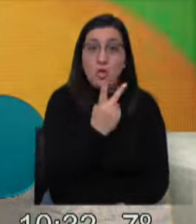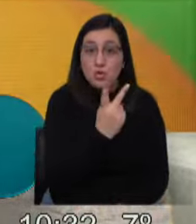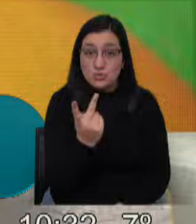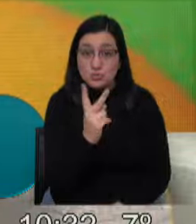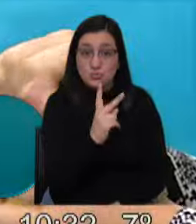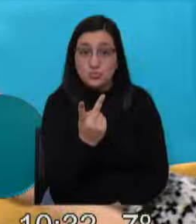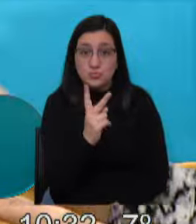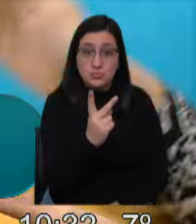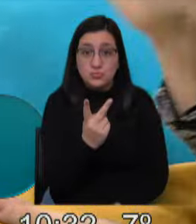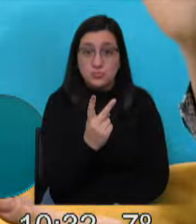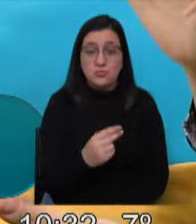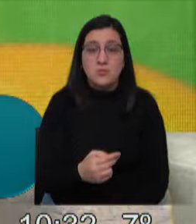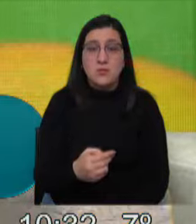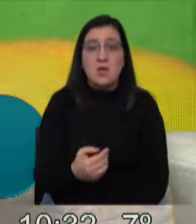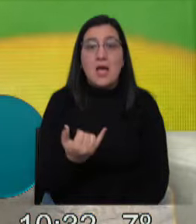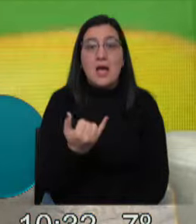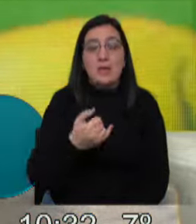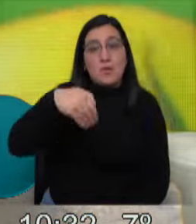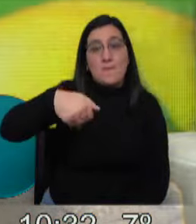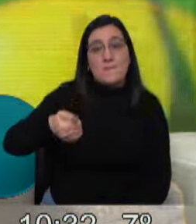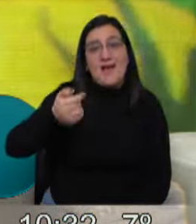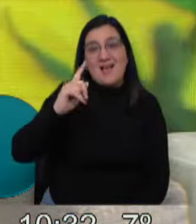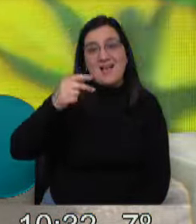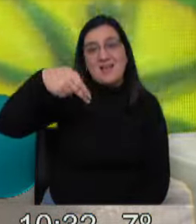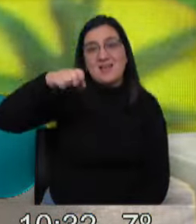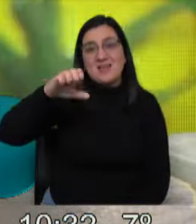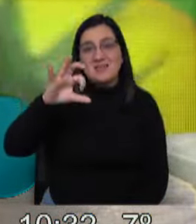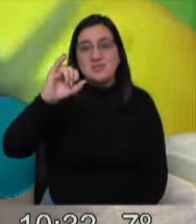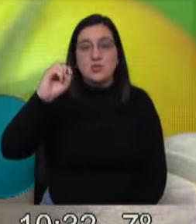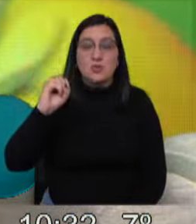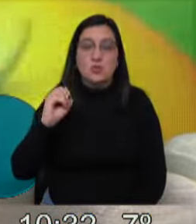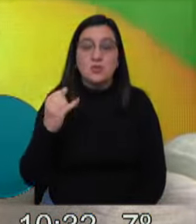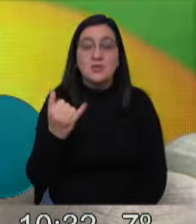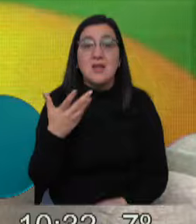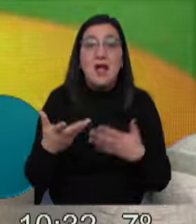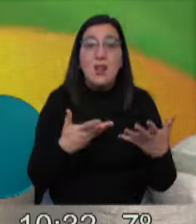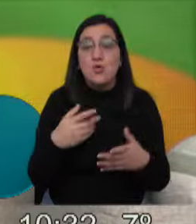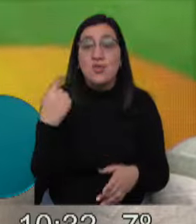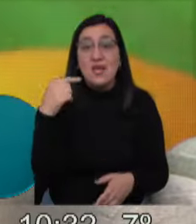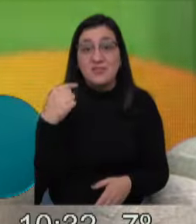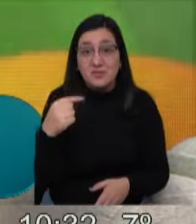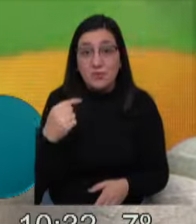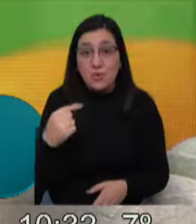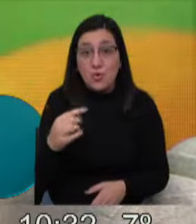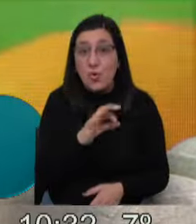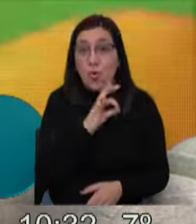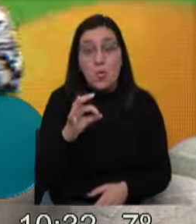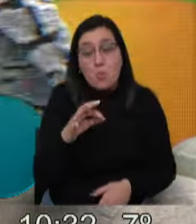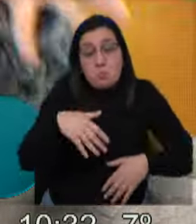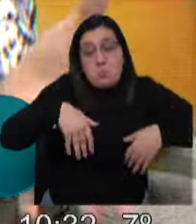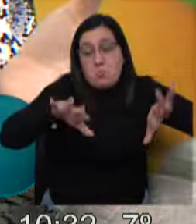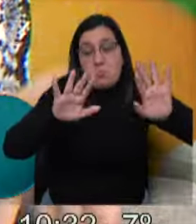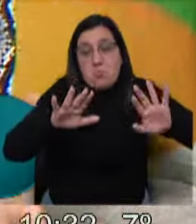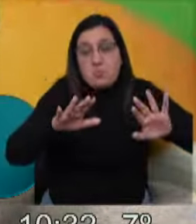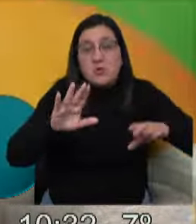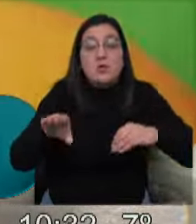con magnesio también. Pero la pregunta es, ¿está comprobado que tenga algo negativo? O sea, o sumado a una